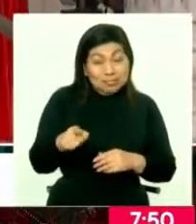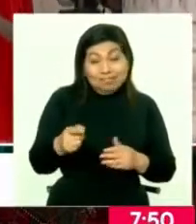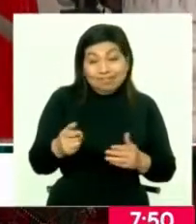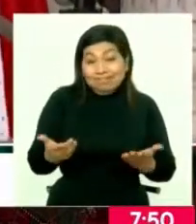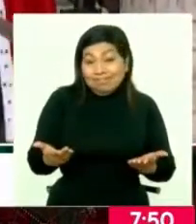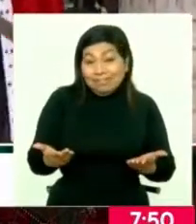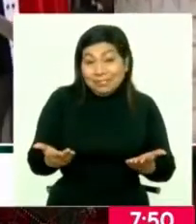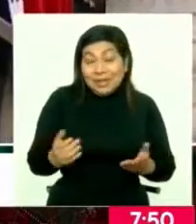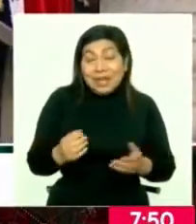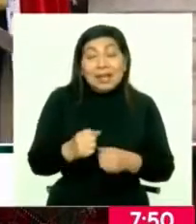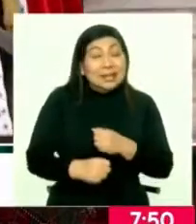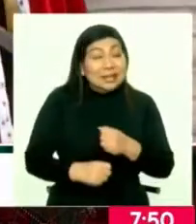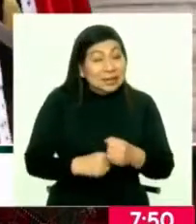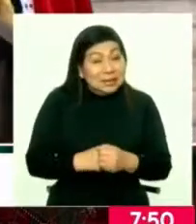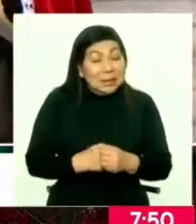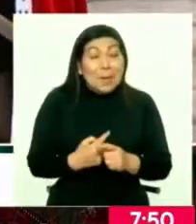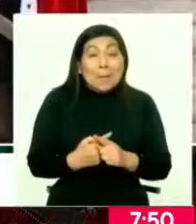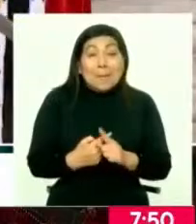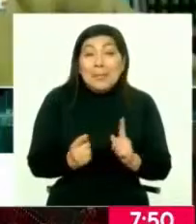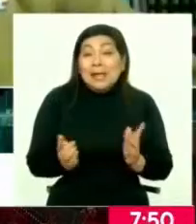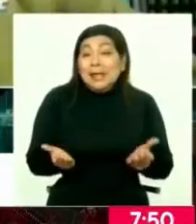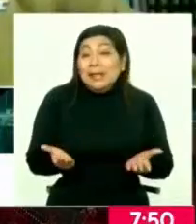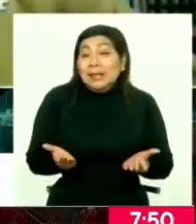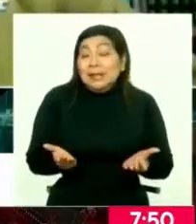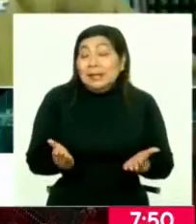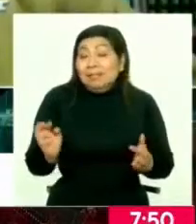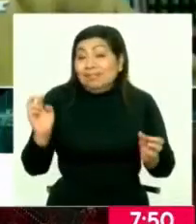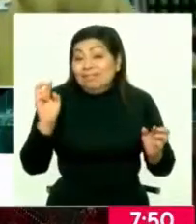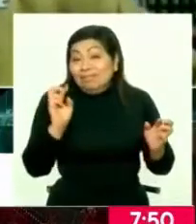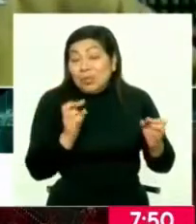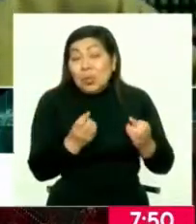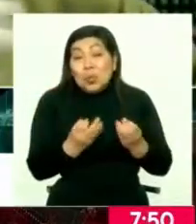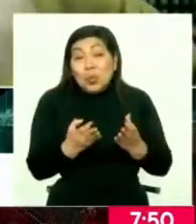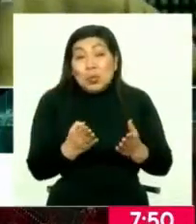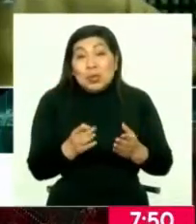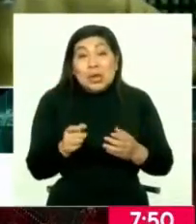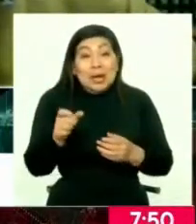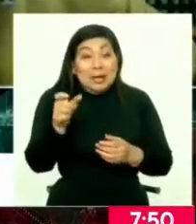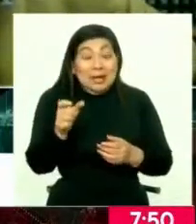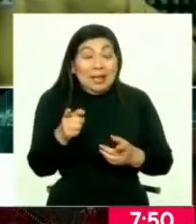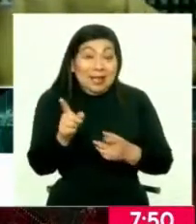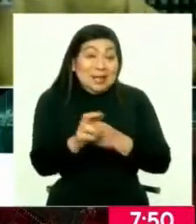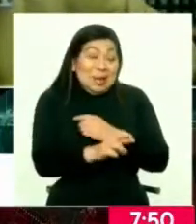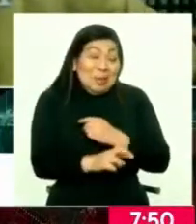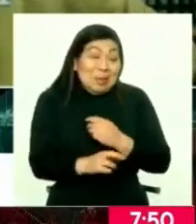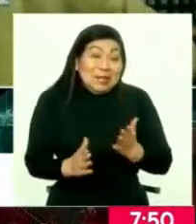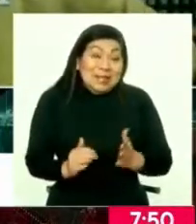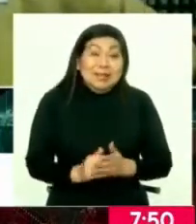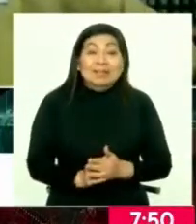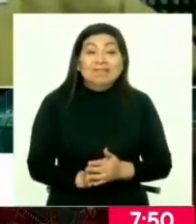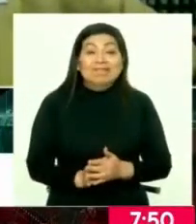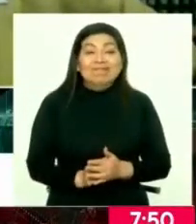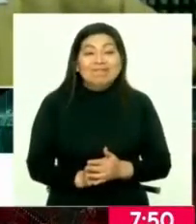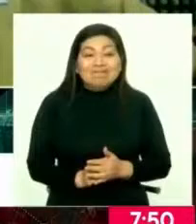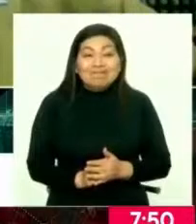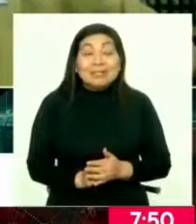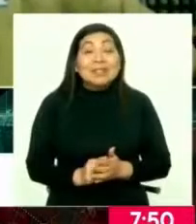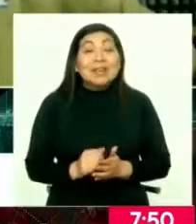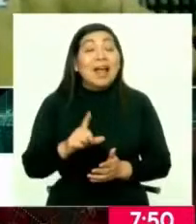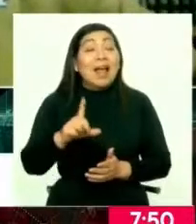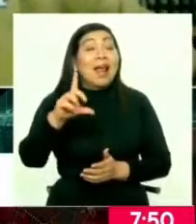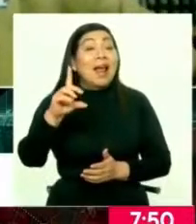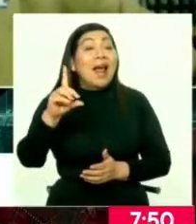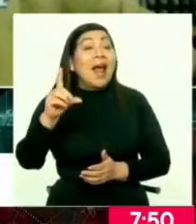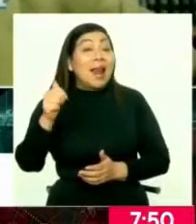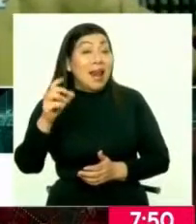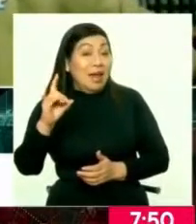Bueno, ya han pasado varios años, pero sin duda para muchos británicos y muchos ciudadanos del mundo, incluso Lady Di sigue